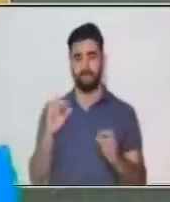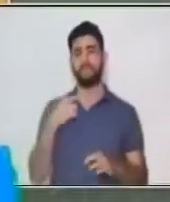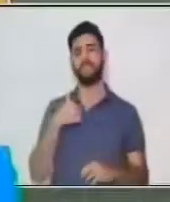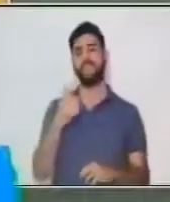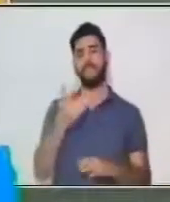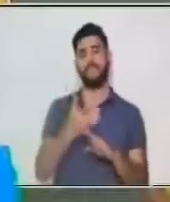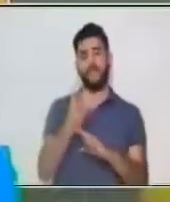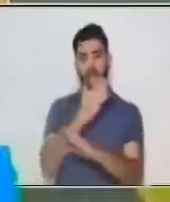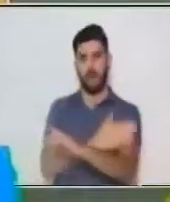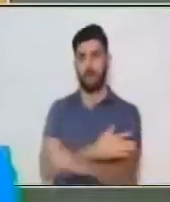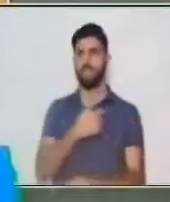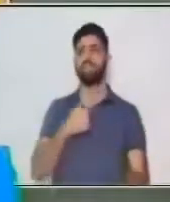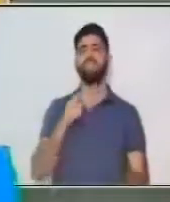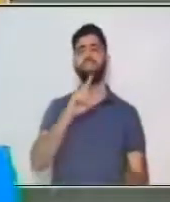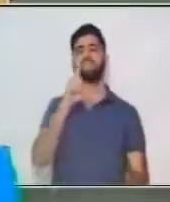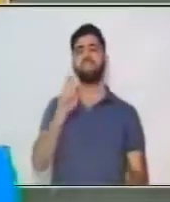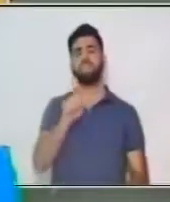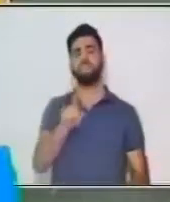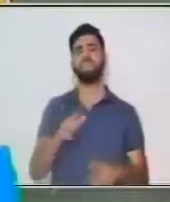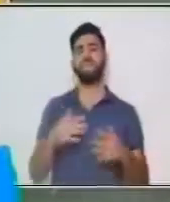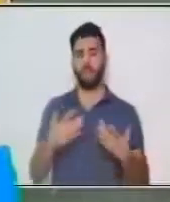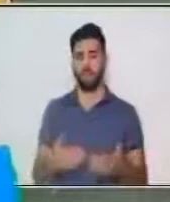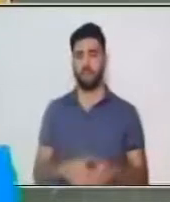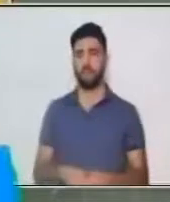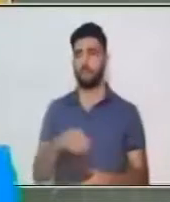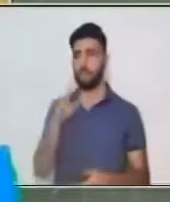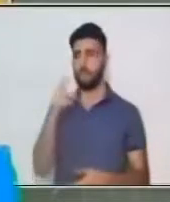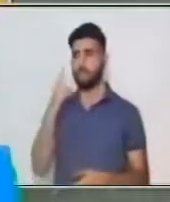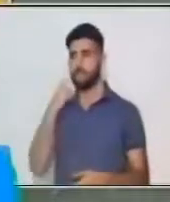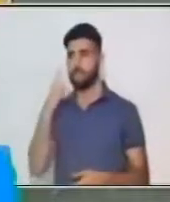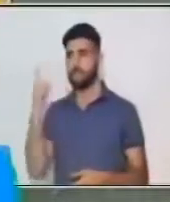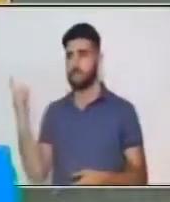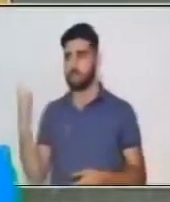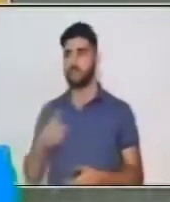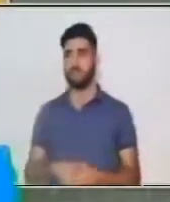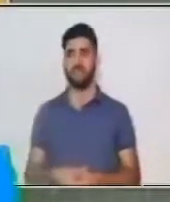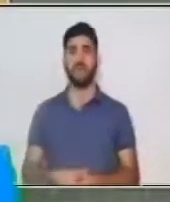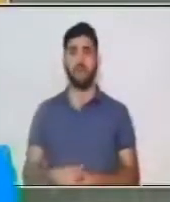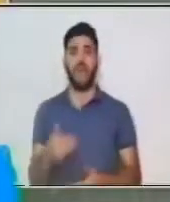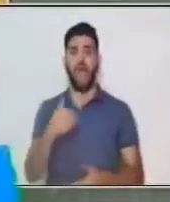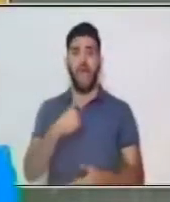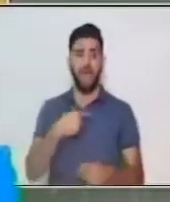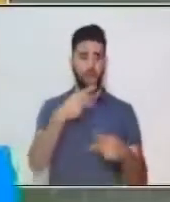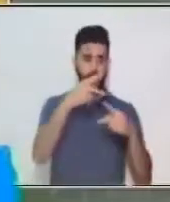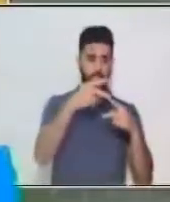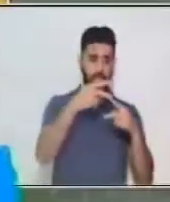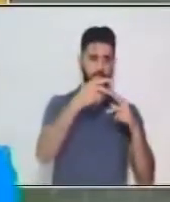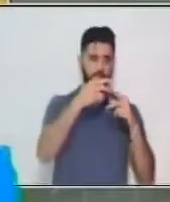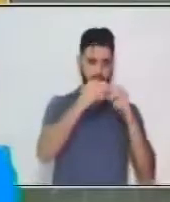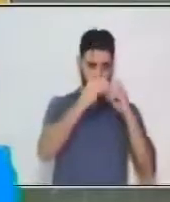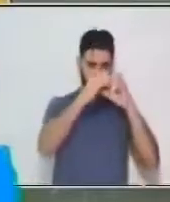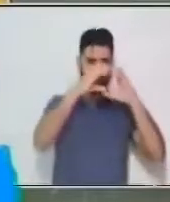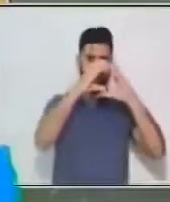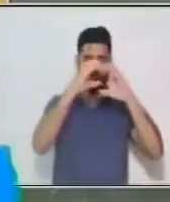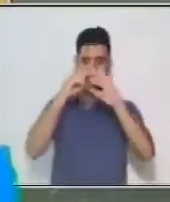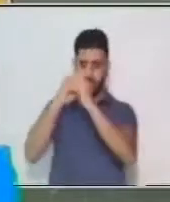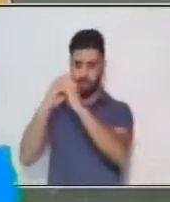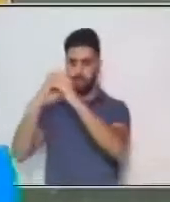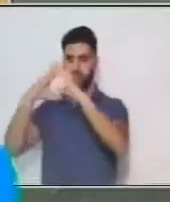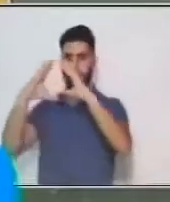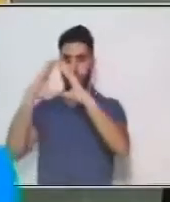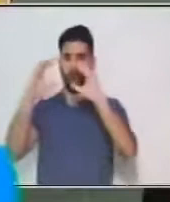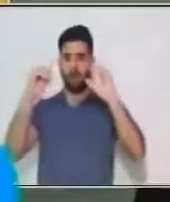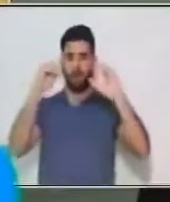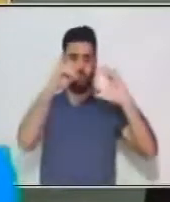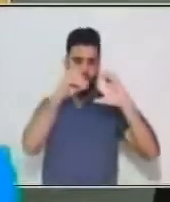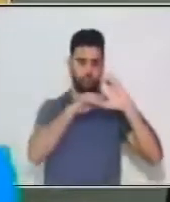adivinanzas. La primera, tengo un tabique en el medio y 2 ventanas a los lados, por las que entra el aire puro y sale